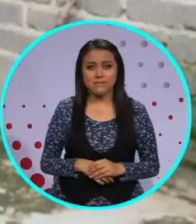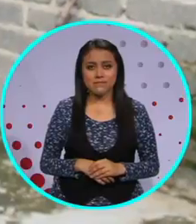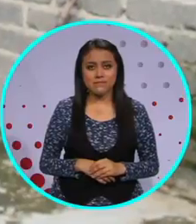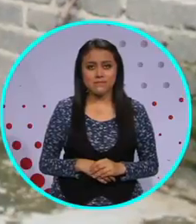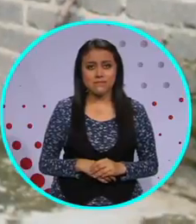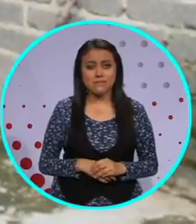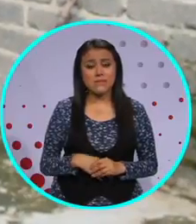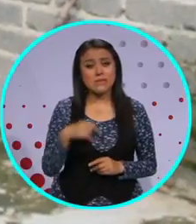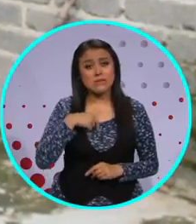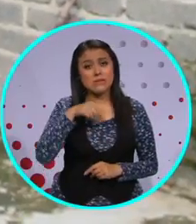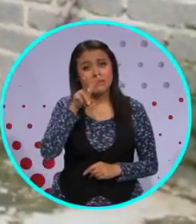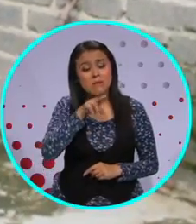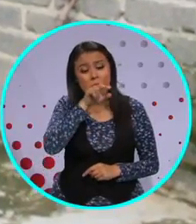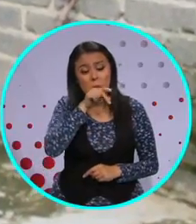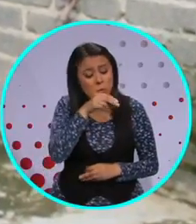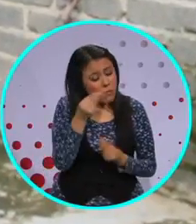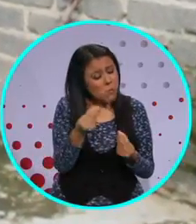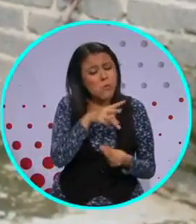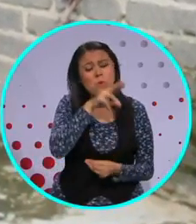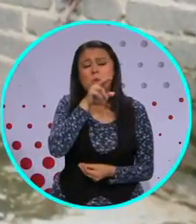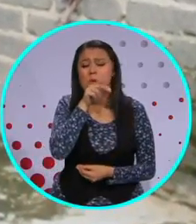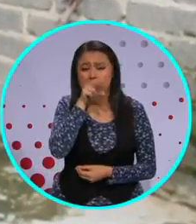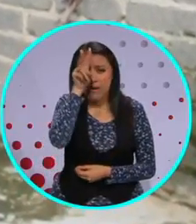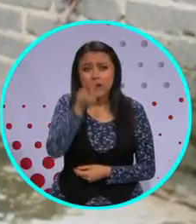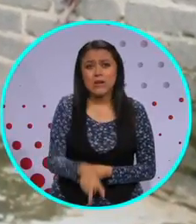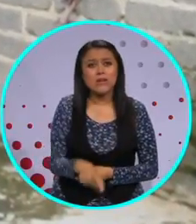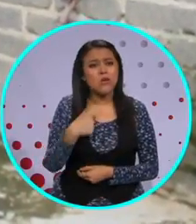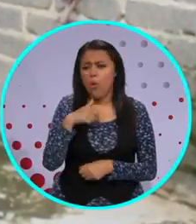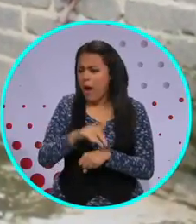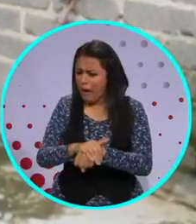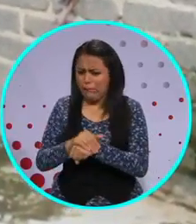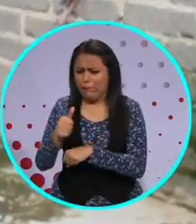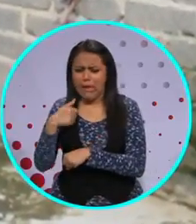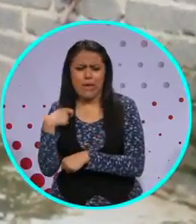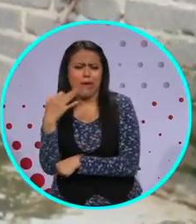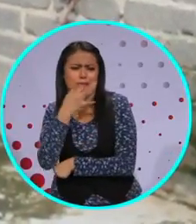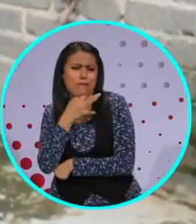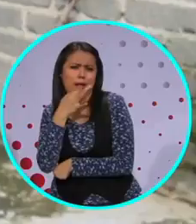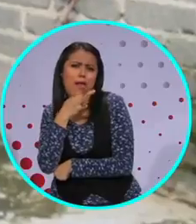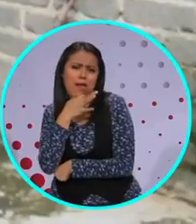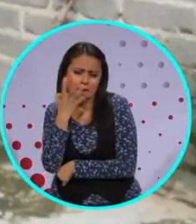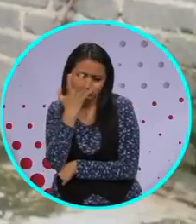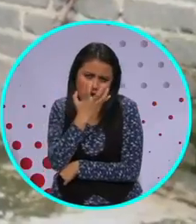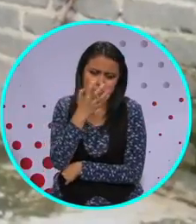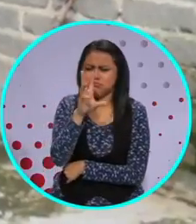muy preocupada por todos no es a miguel alas fiestera